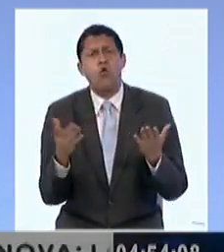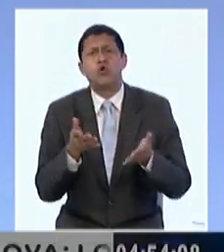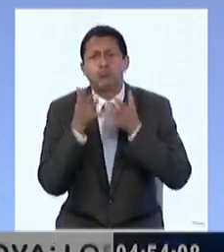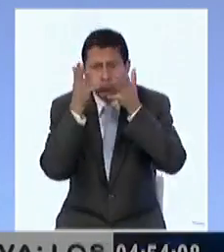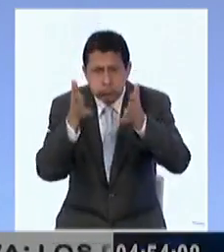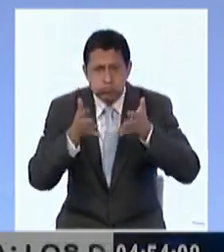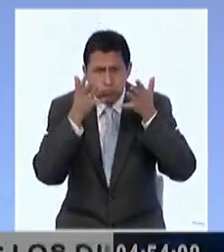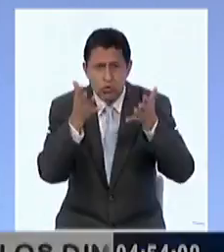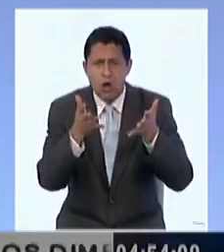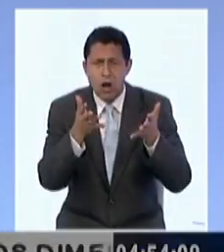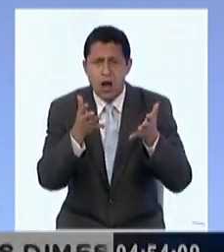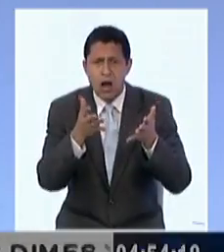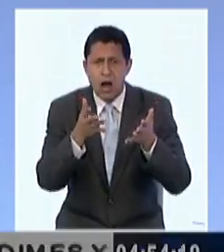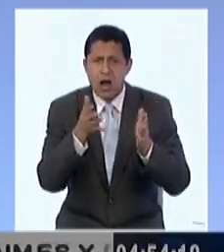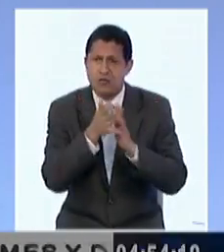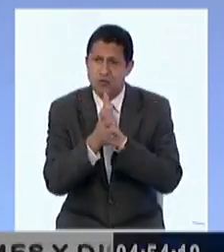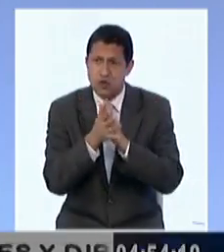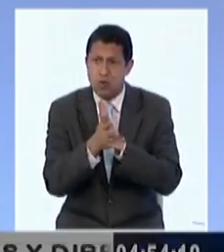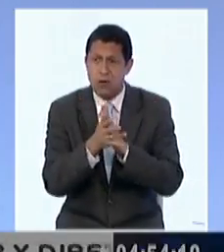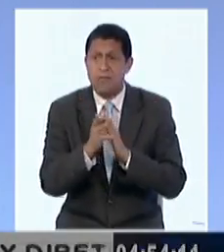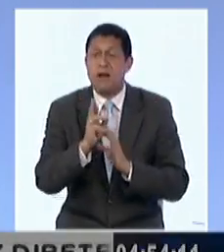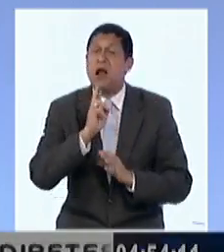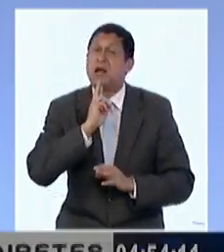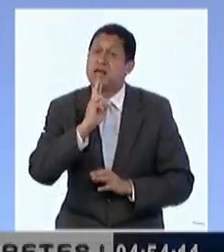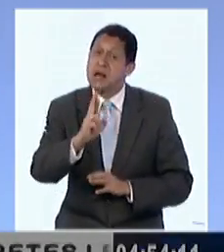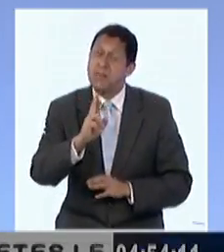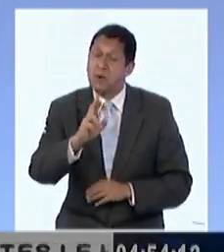recomendaciones pudiesen darse al respecto? Yo quiero que